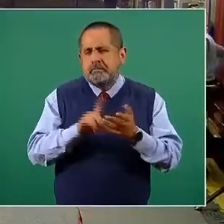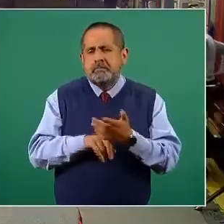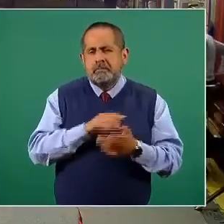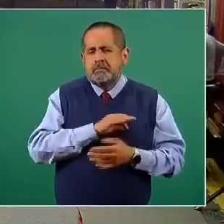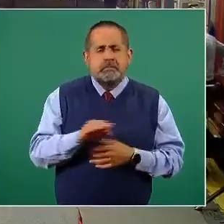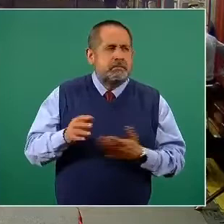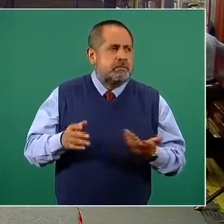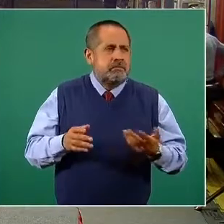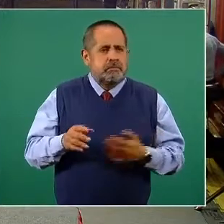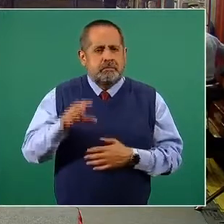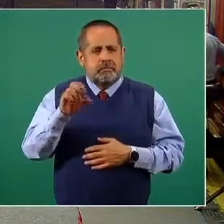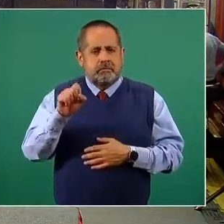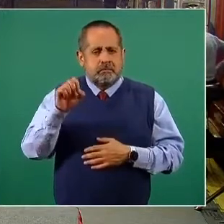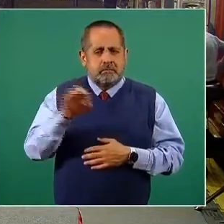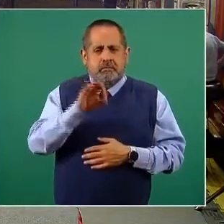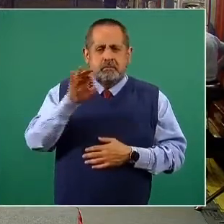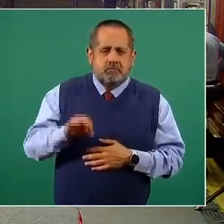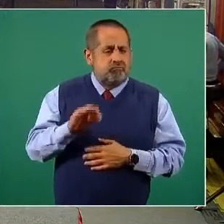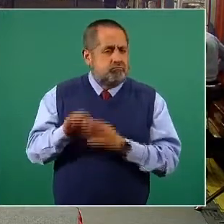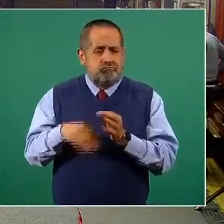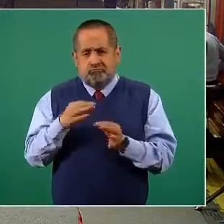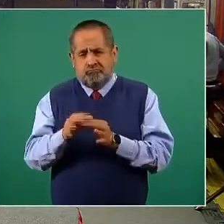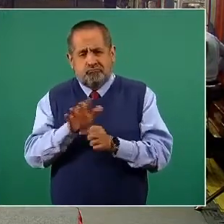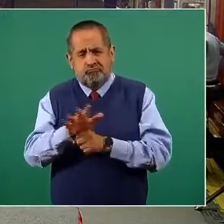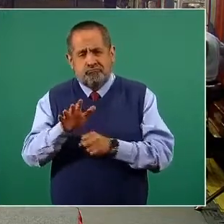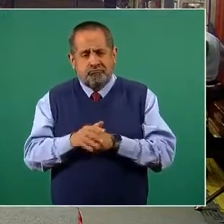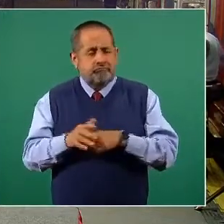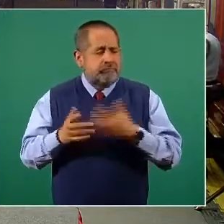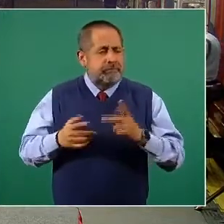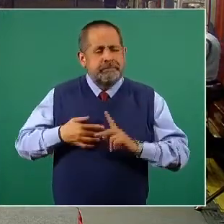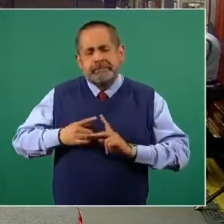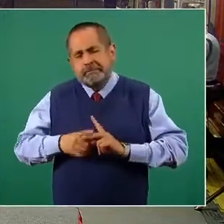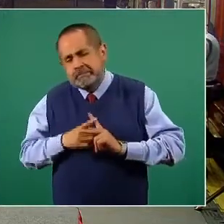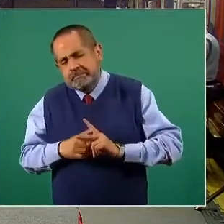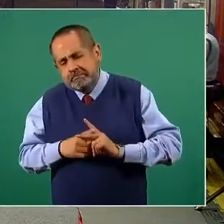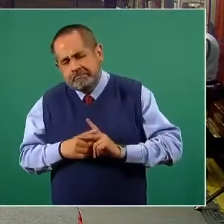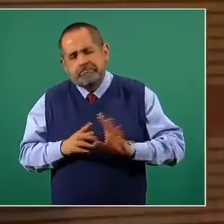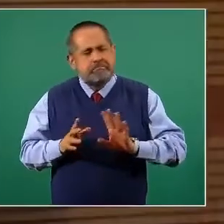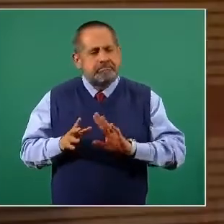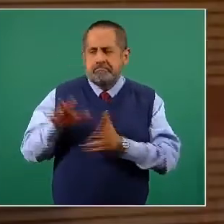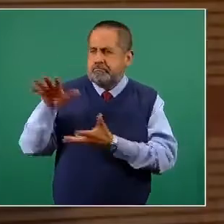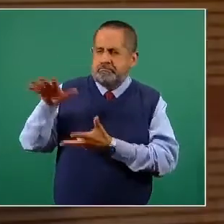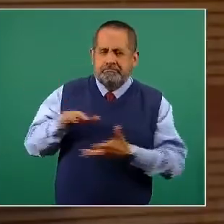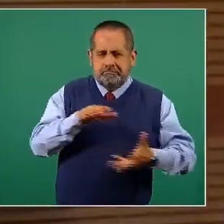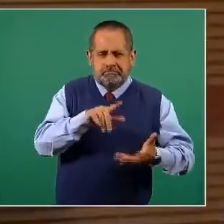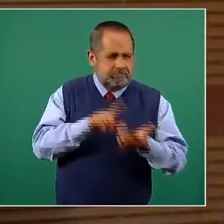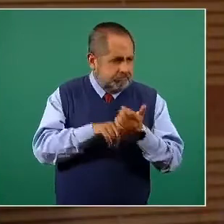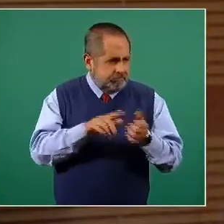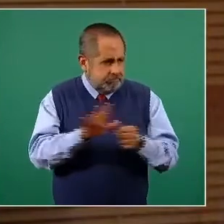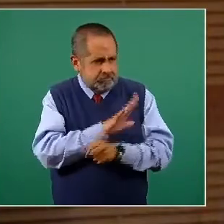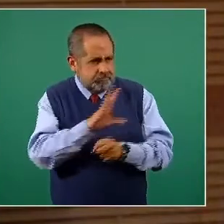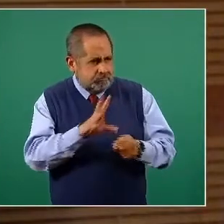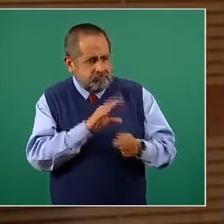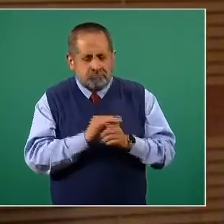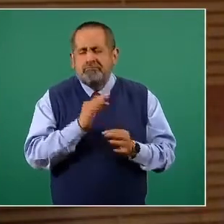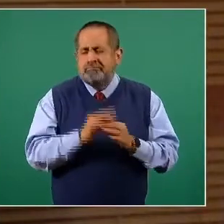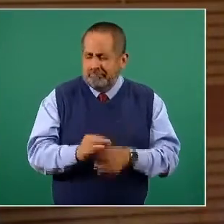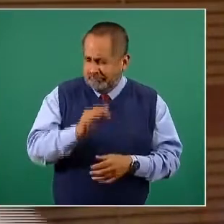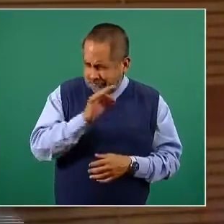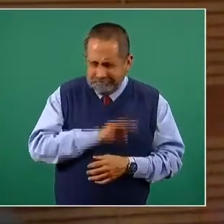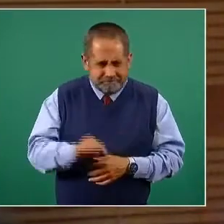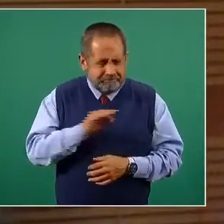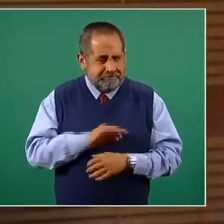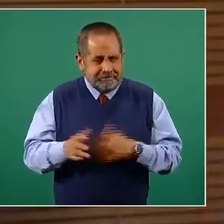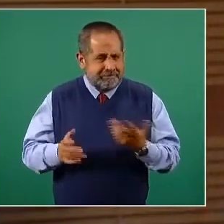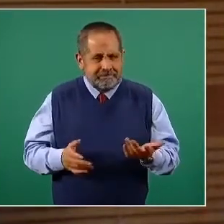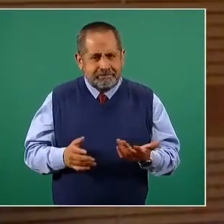del 60%, y en general se están calculando las dosis con el censo total. Eso quiere decir que